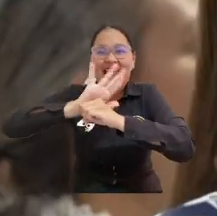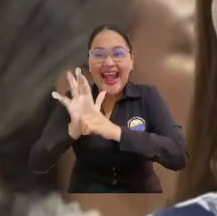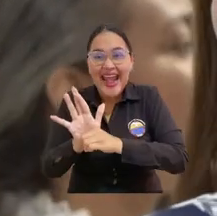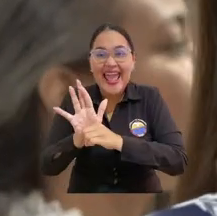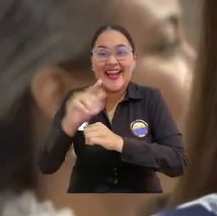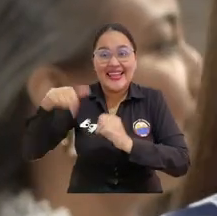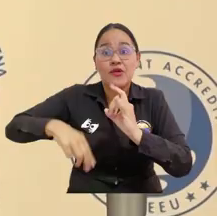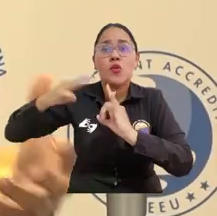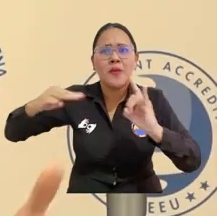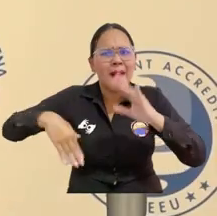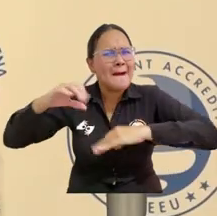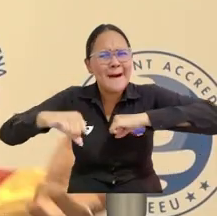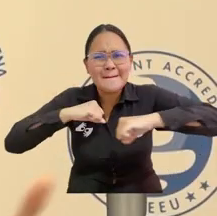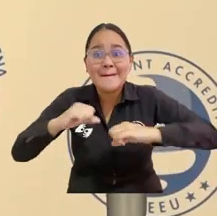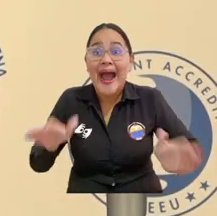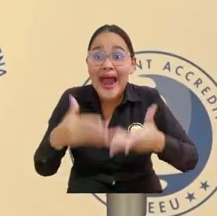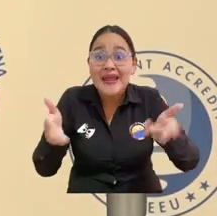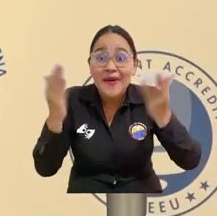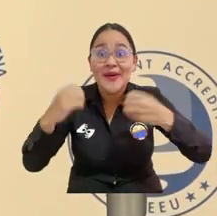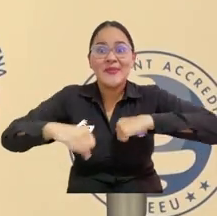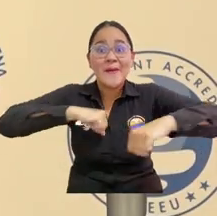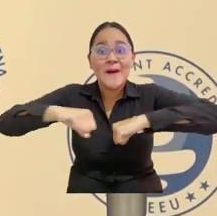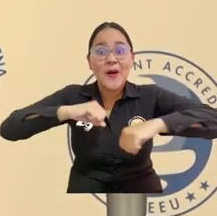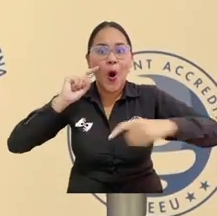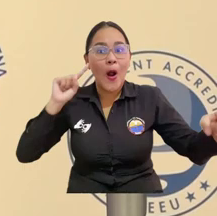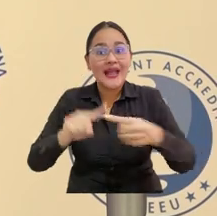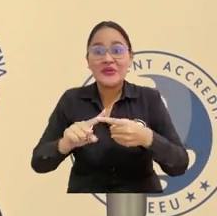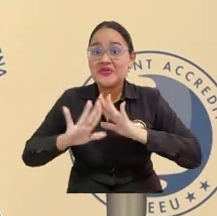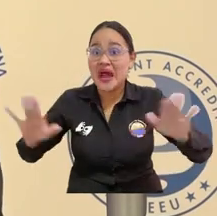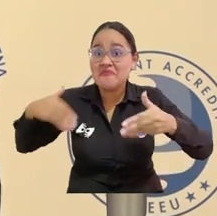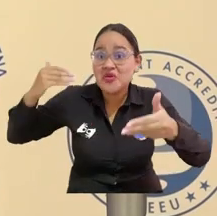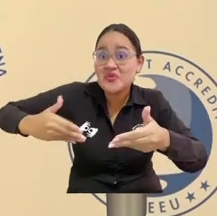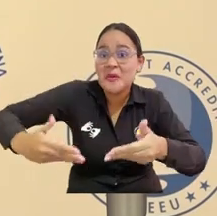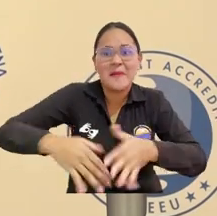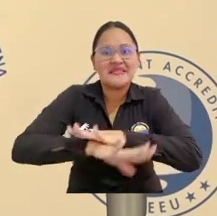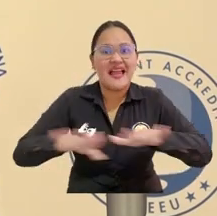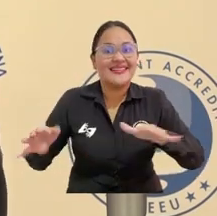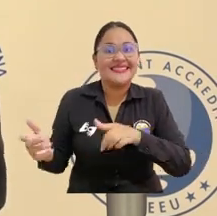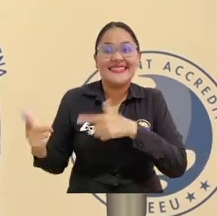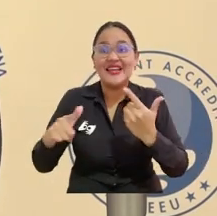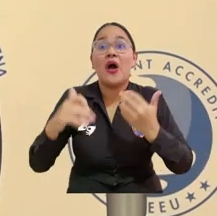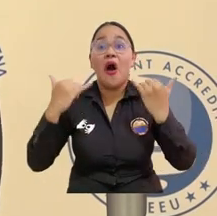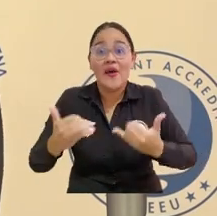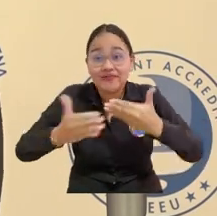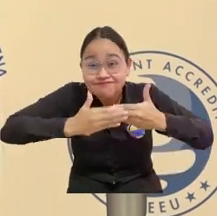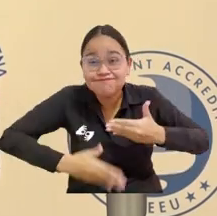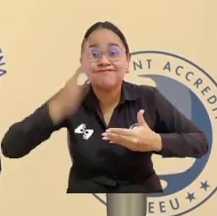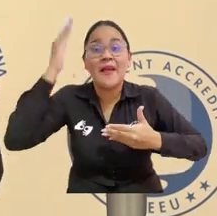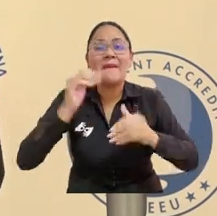y del CREO tratando de empujarlos y motivarlos para que terminara ese proceso